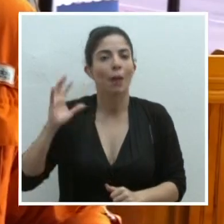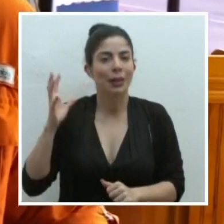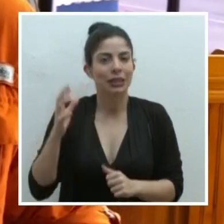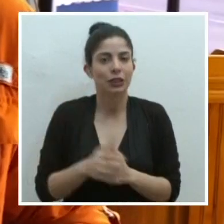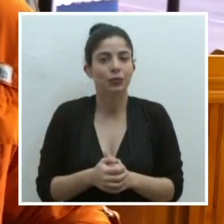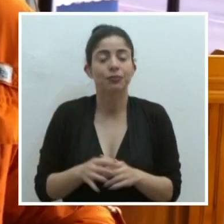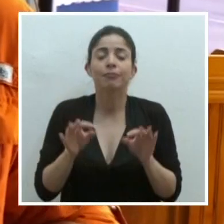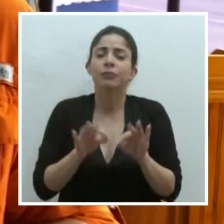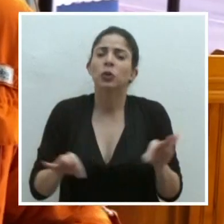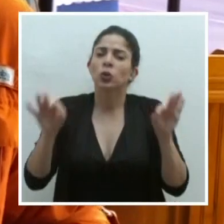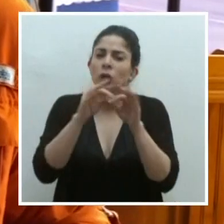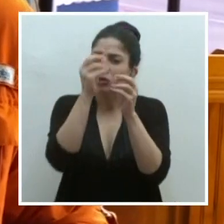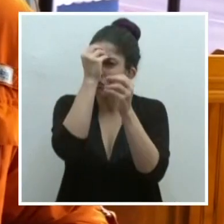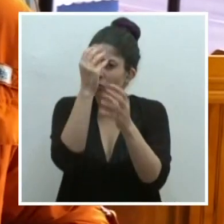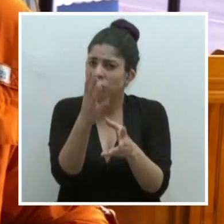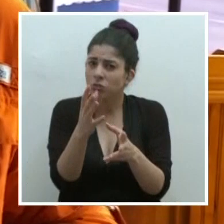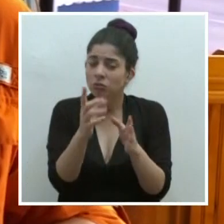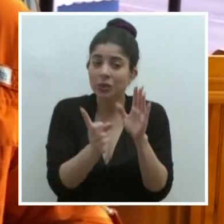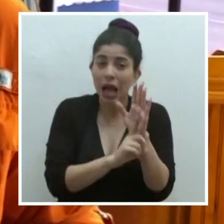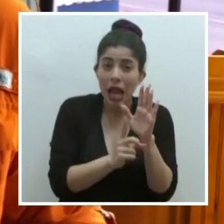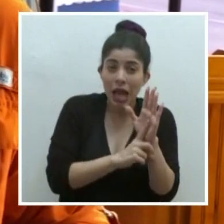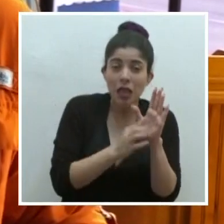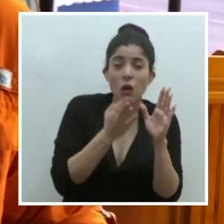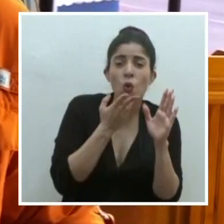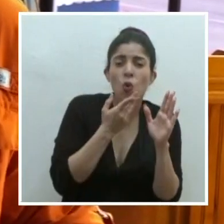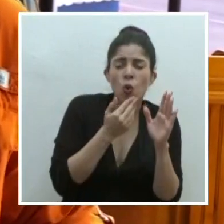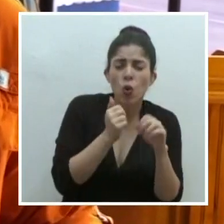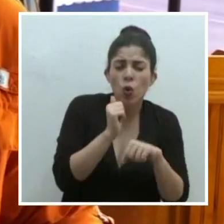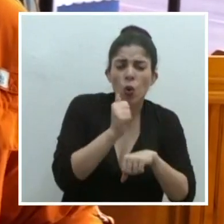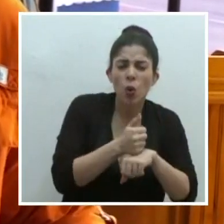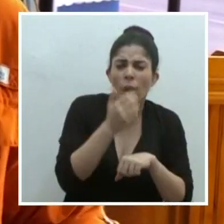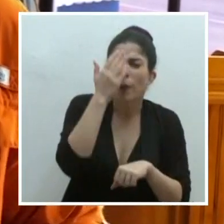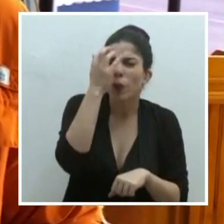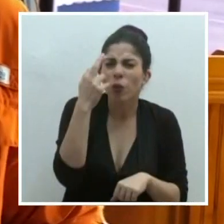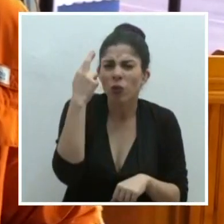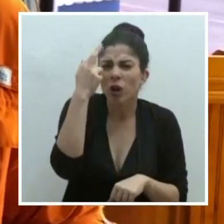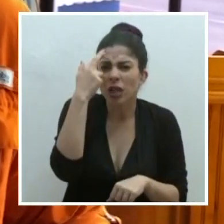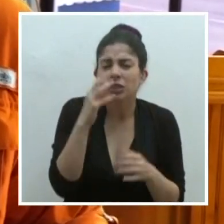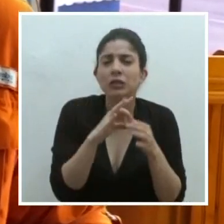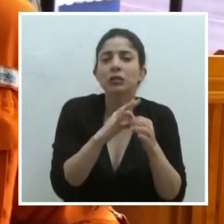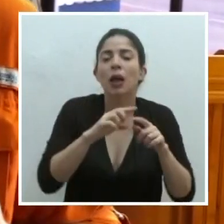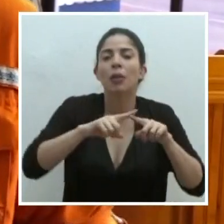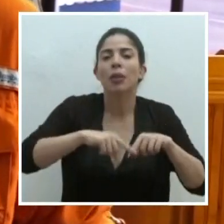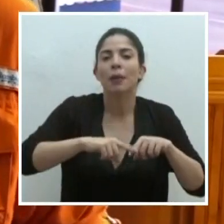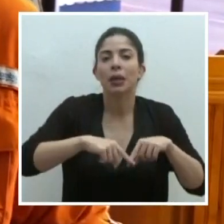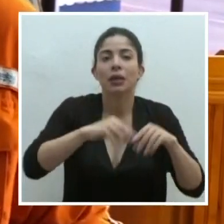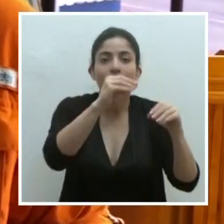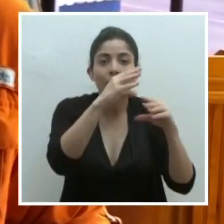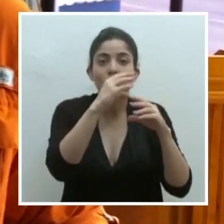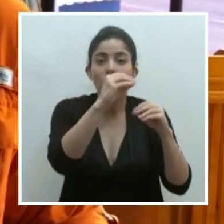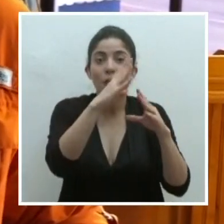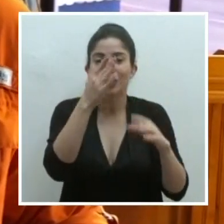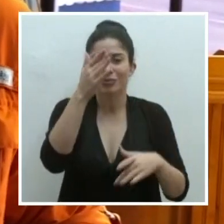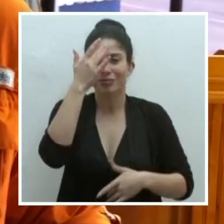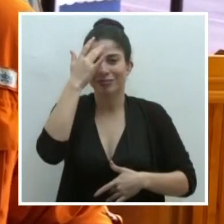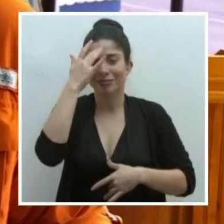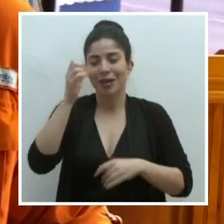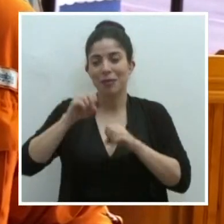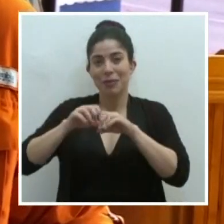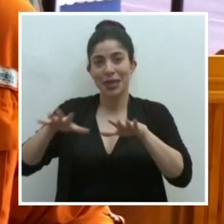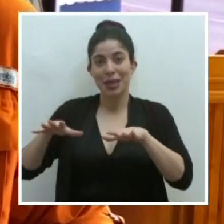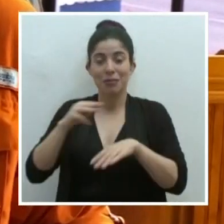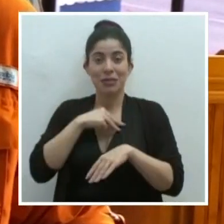Es importante mencionar que los estados de alerta se establecen en función de la información de la vigilancia epidemiológica hecha